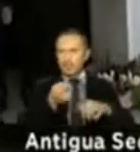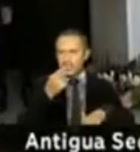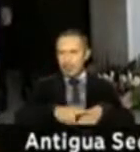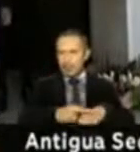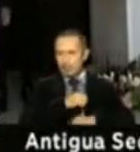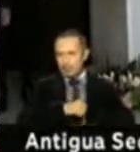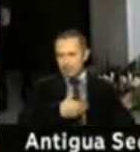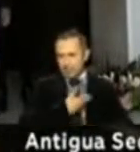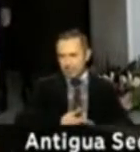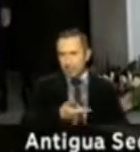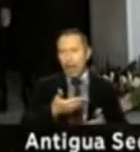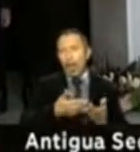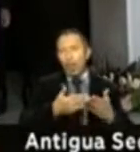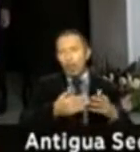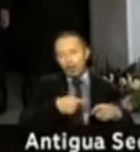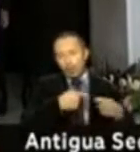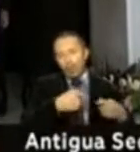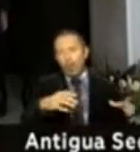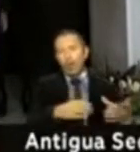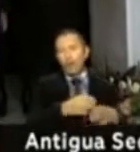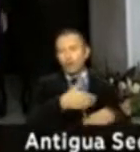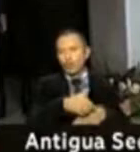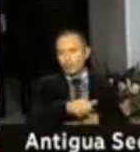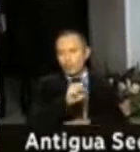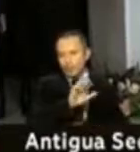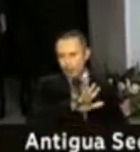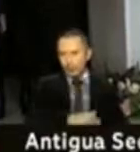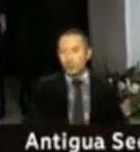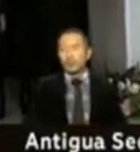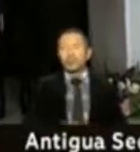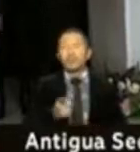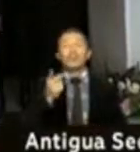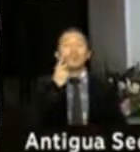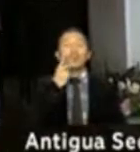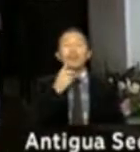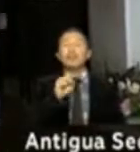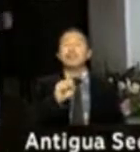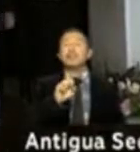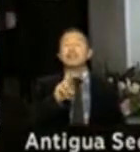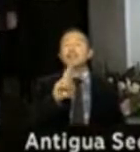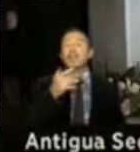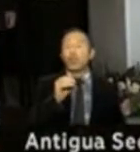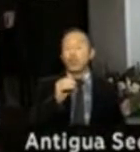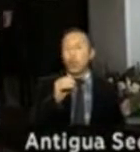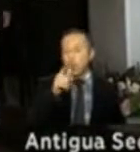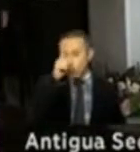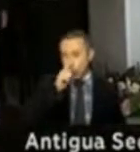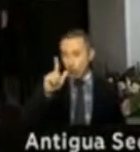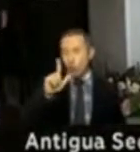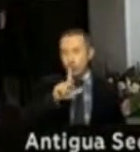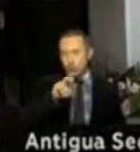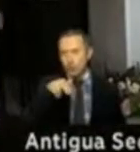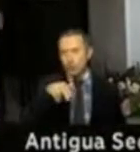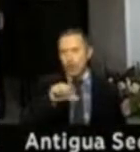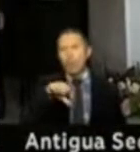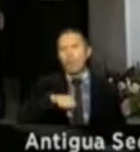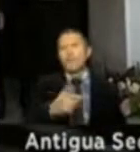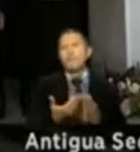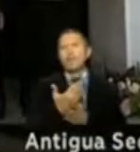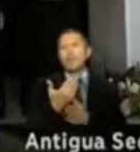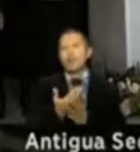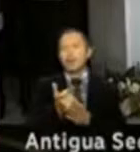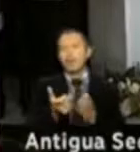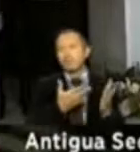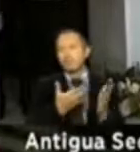los salarios. Hicieron un esfuerzo enorme para convencernos de que convenía darles todas las ventajas a